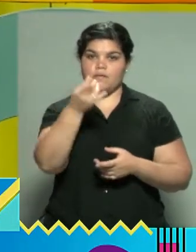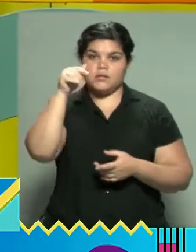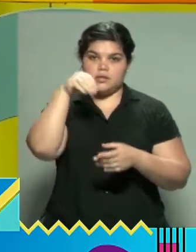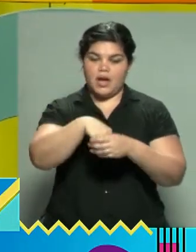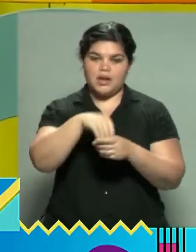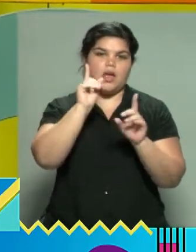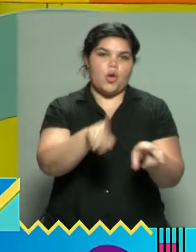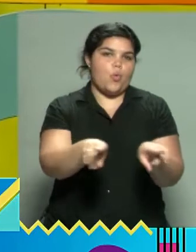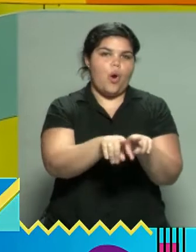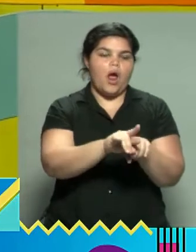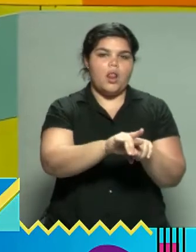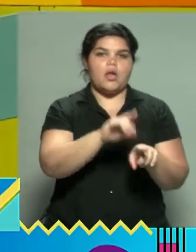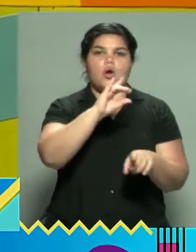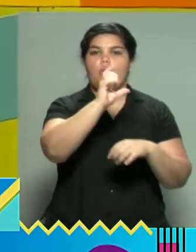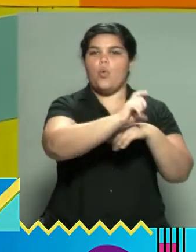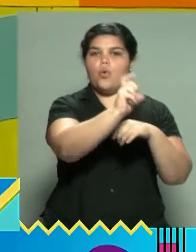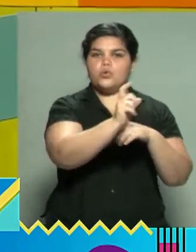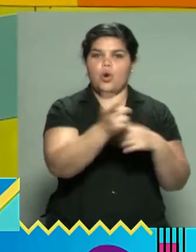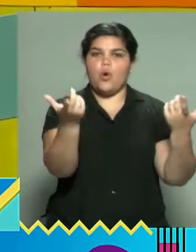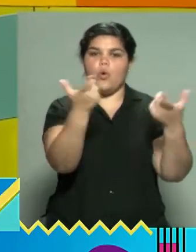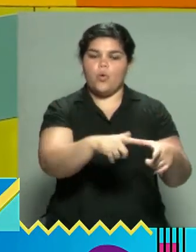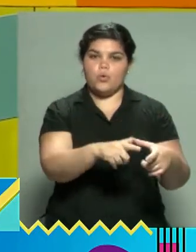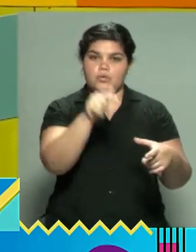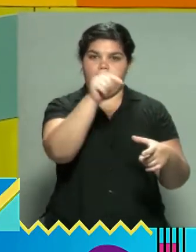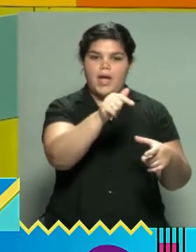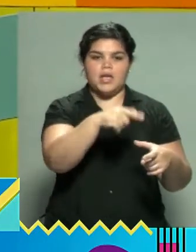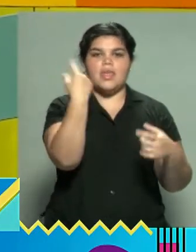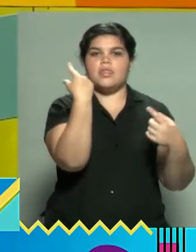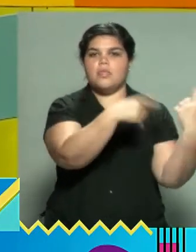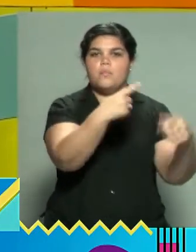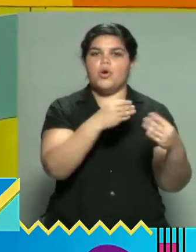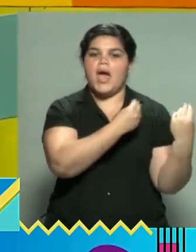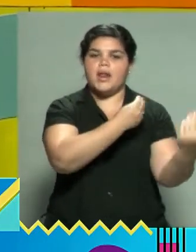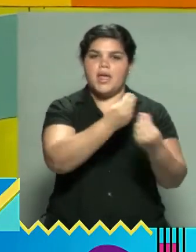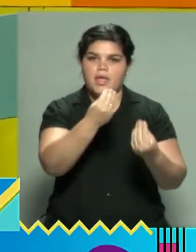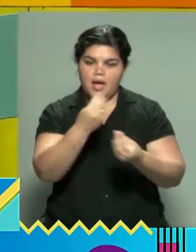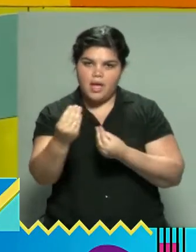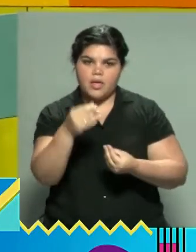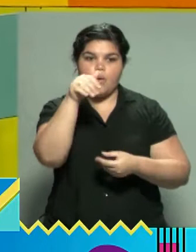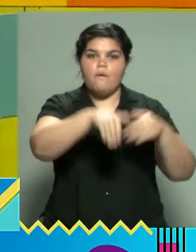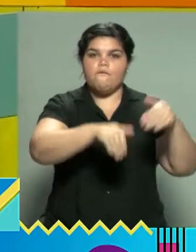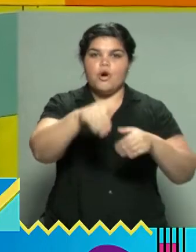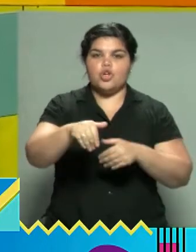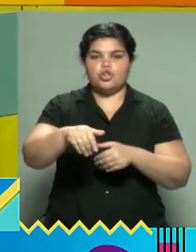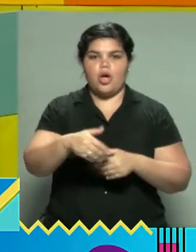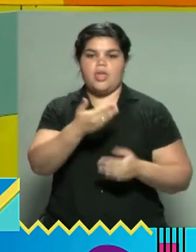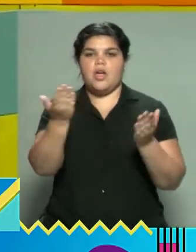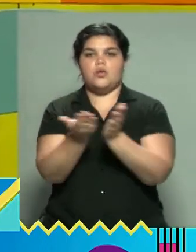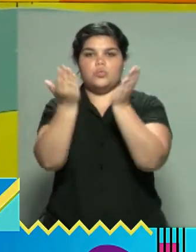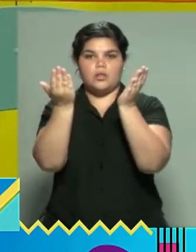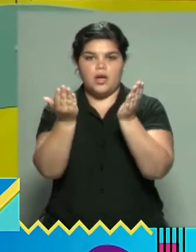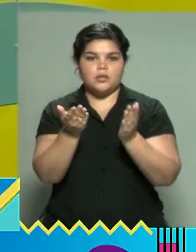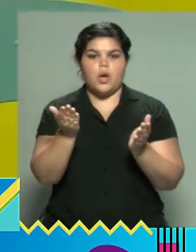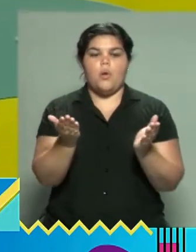la de Cuyo, digamos, que tiene una junta ejecutiva en base a una pluralidad por la representación, por el voto de los estudiantes, el